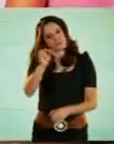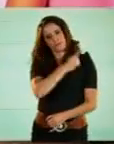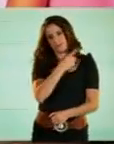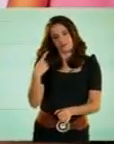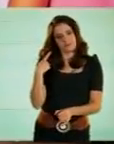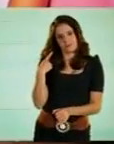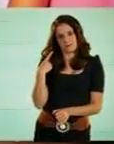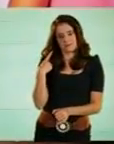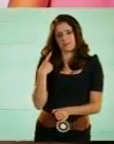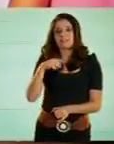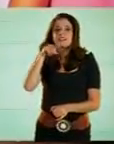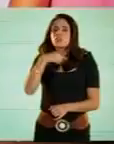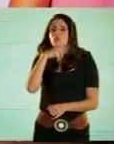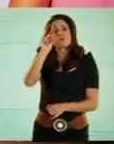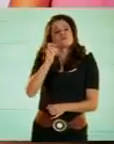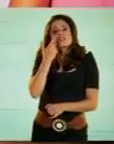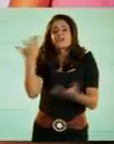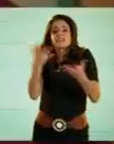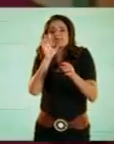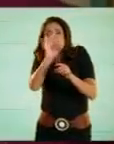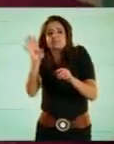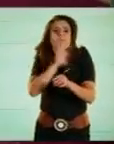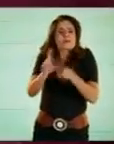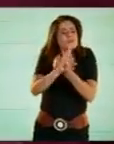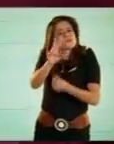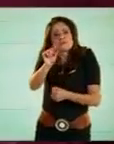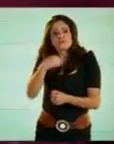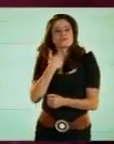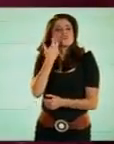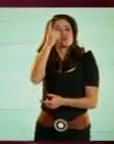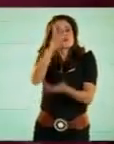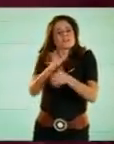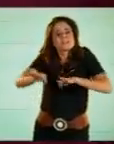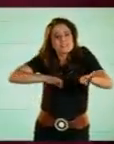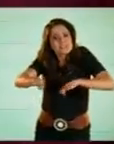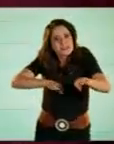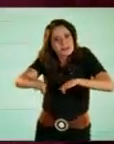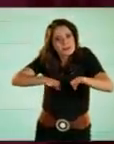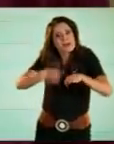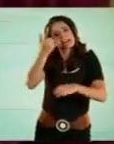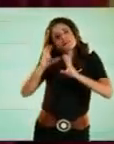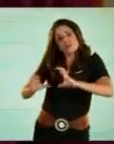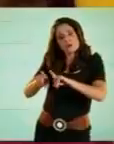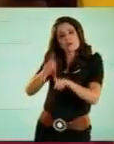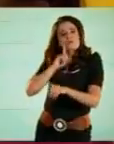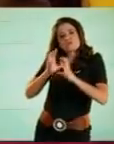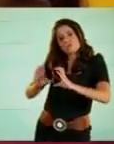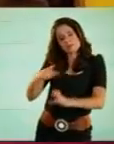verdad, yo no quiero incomodar a nadie. Yo lo único que quiero es trabajar y pues cuidar a mi